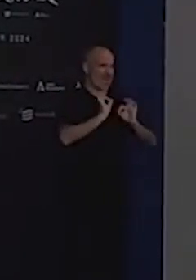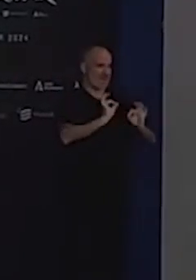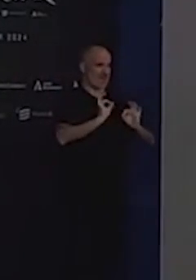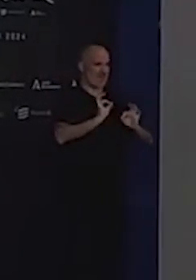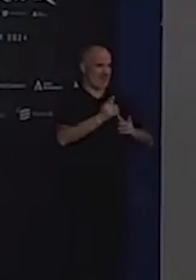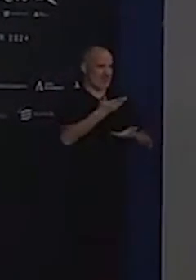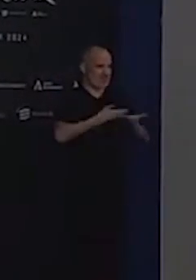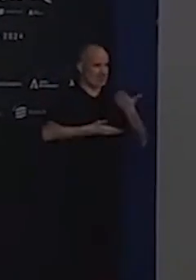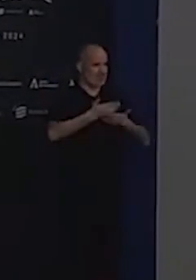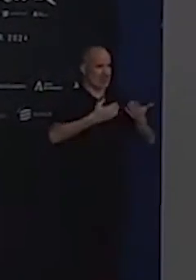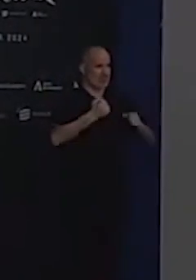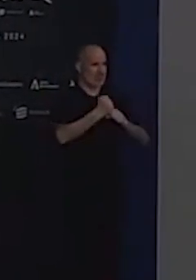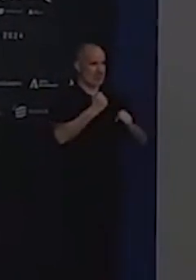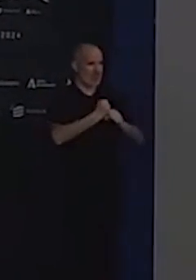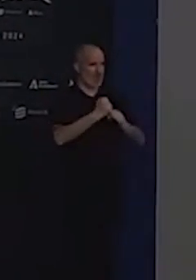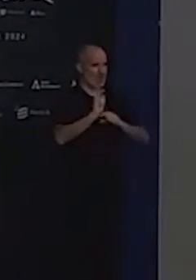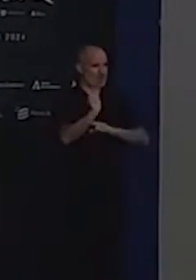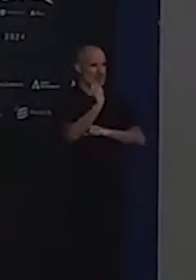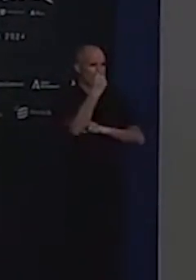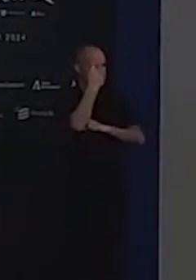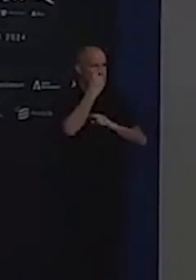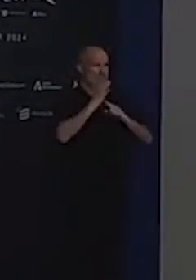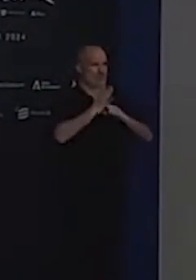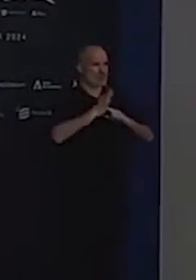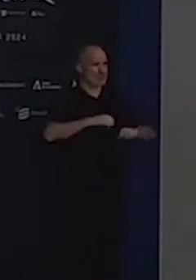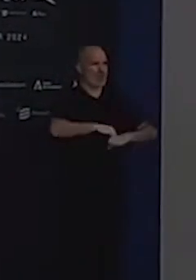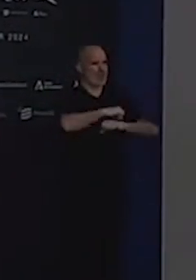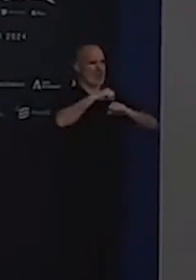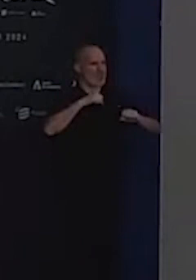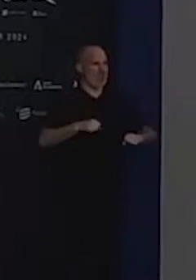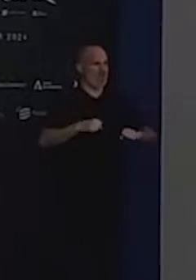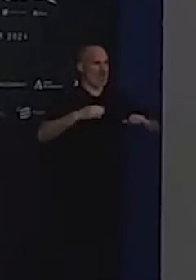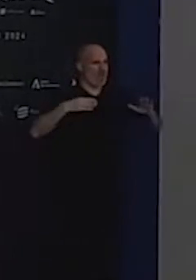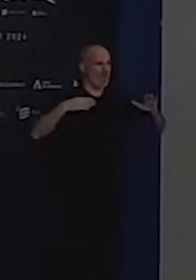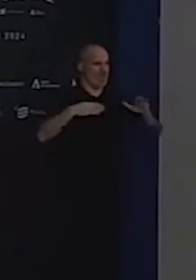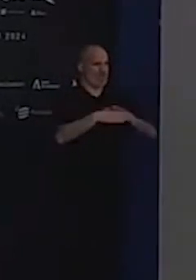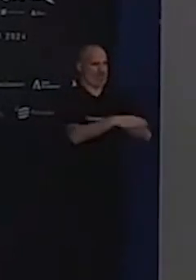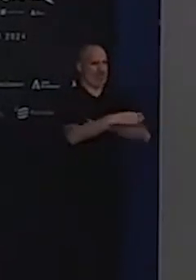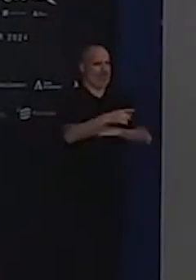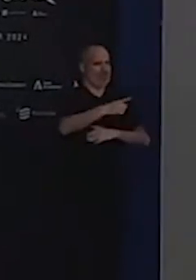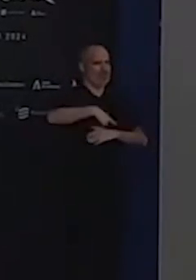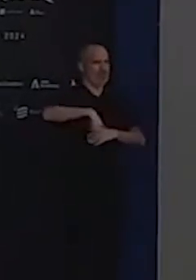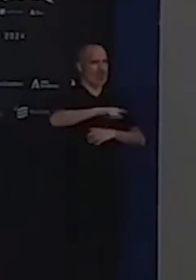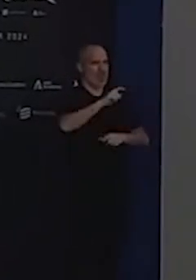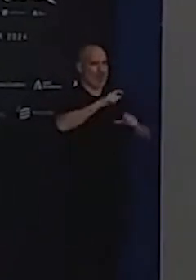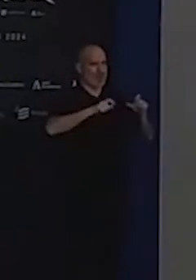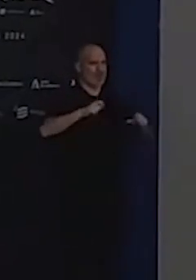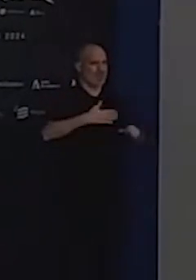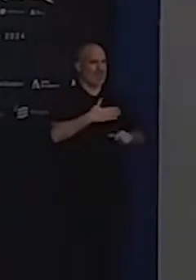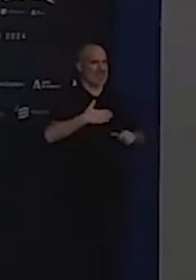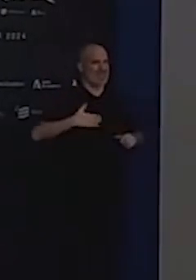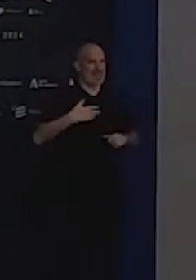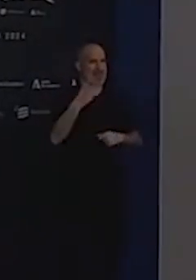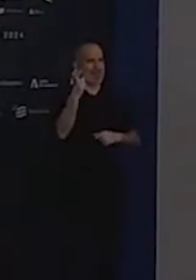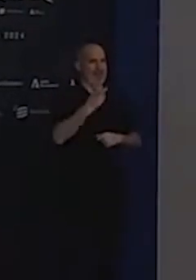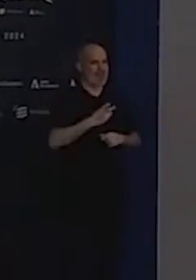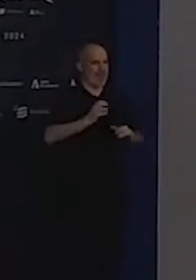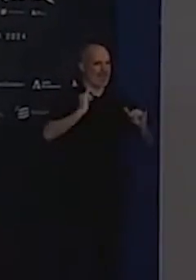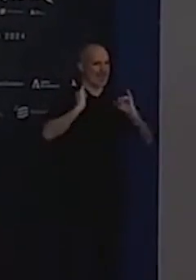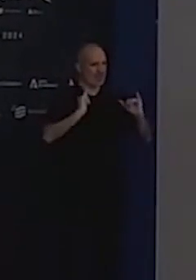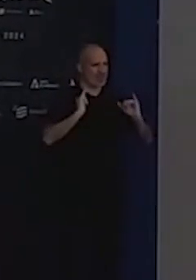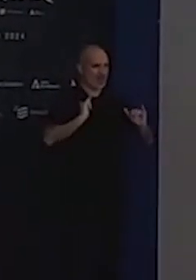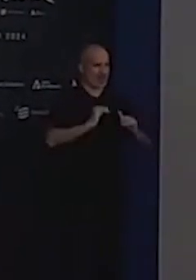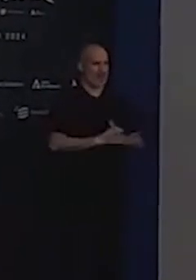Ayuntamiento en general, logrando así una feria confortable y accesible, a la que todo el mundo quiere venir a